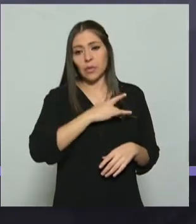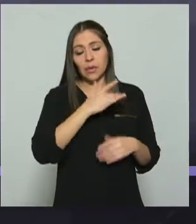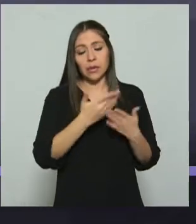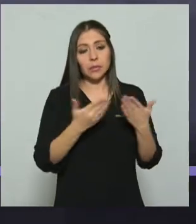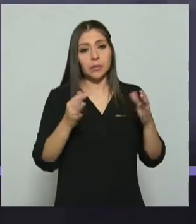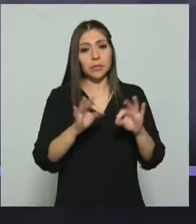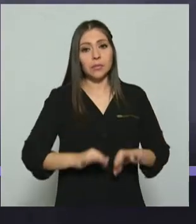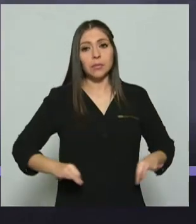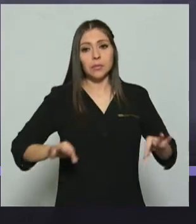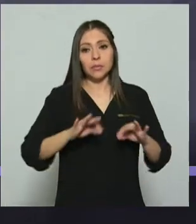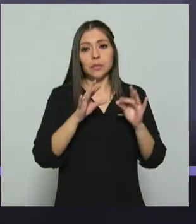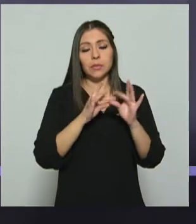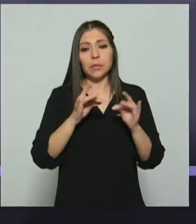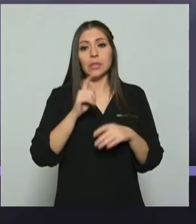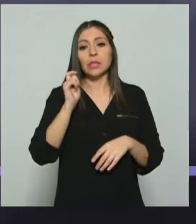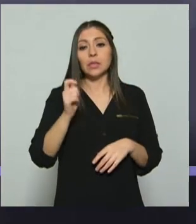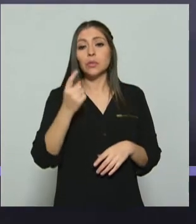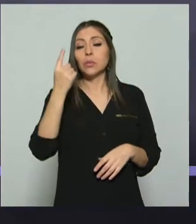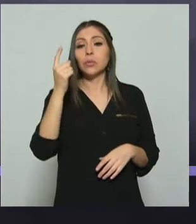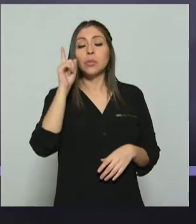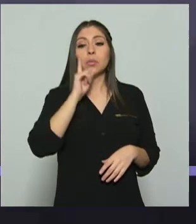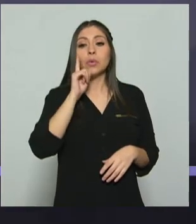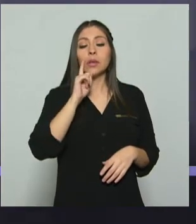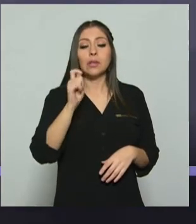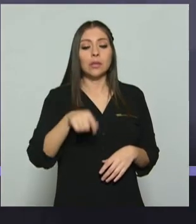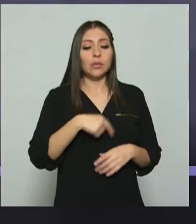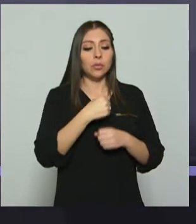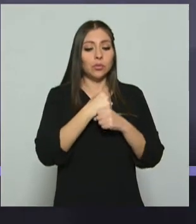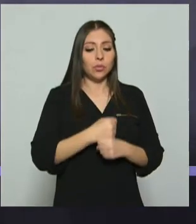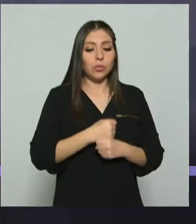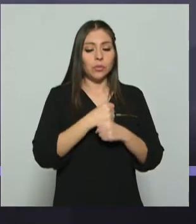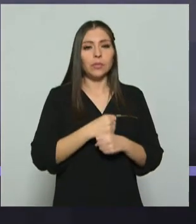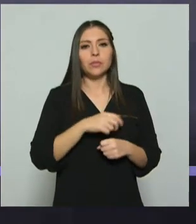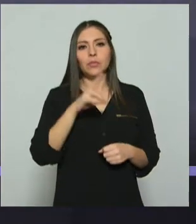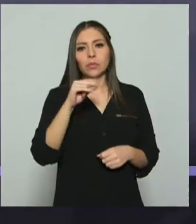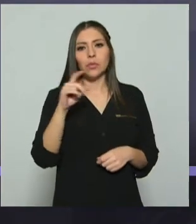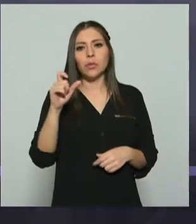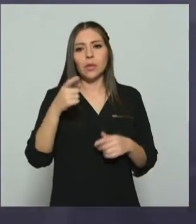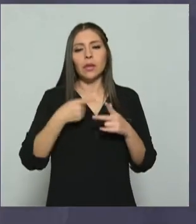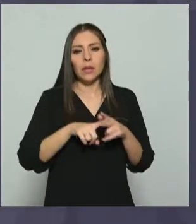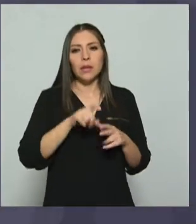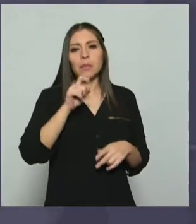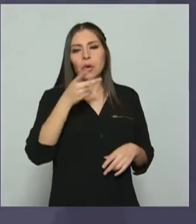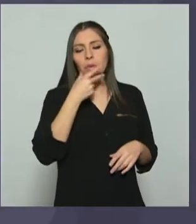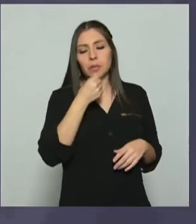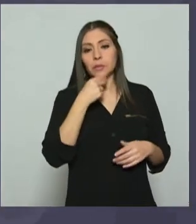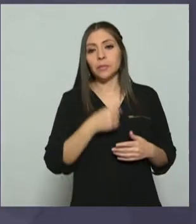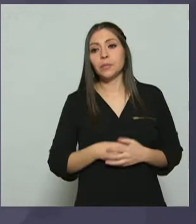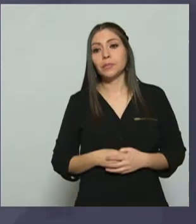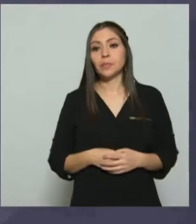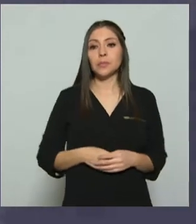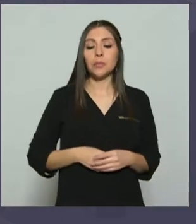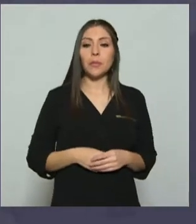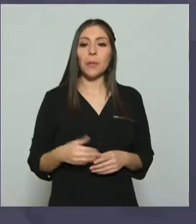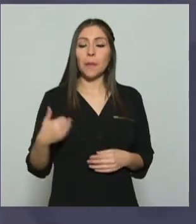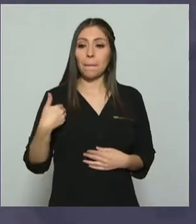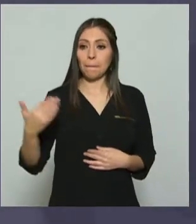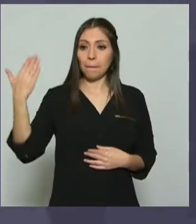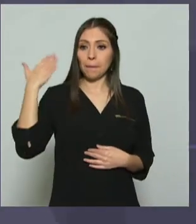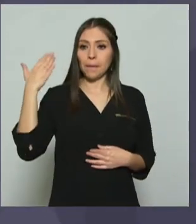importante también recalcar que no solo las mujeres somos víctimas, insisto, a partir de los hombres, ¿no? Yo misma hace unos